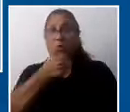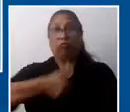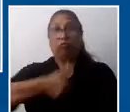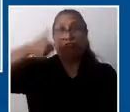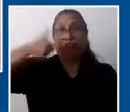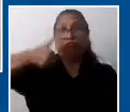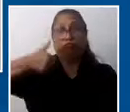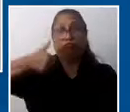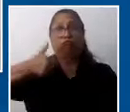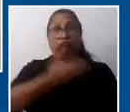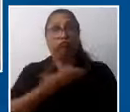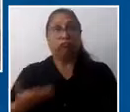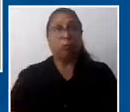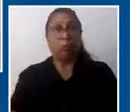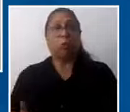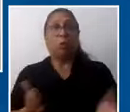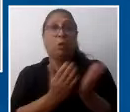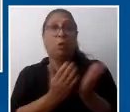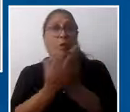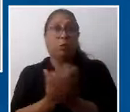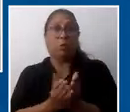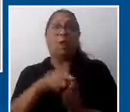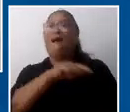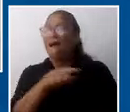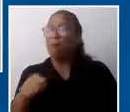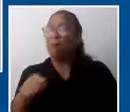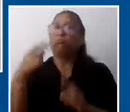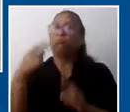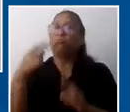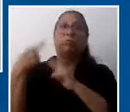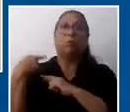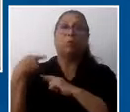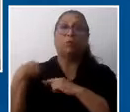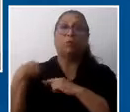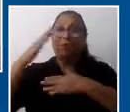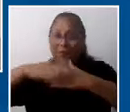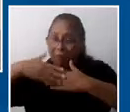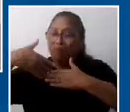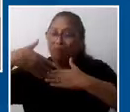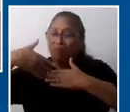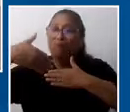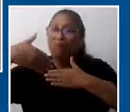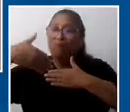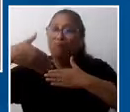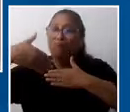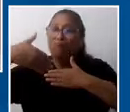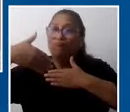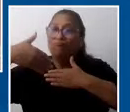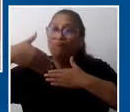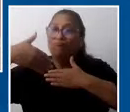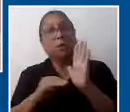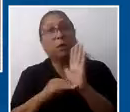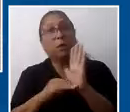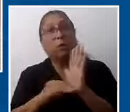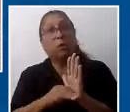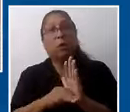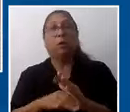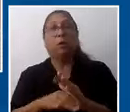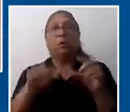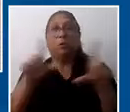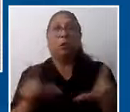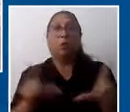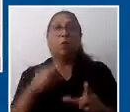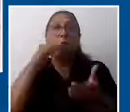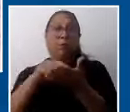instituciones educativas estén en la obligación de coadyuvar posteriormente al proceso de matrícula, a la inscripción o la adjudicación de vacante, a que el